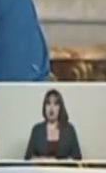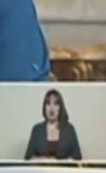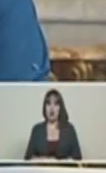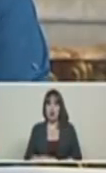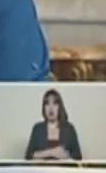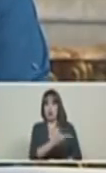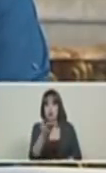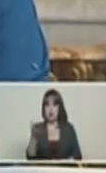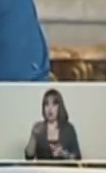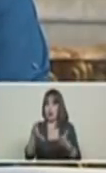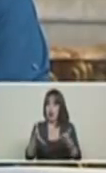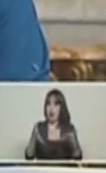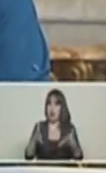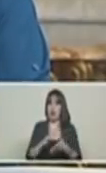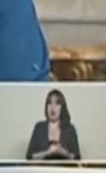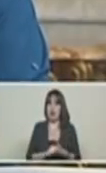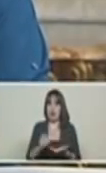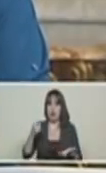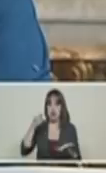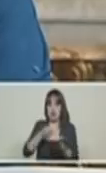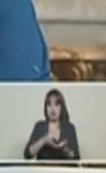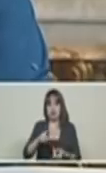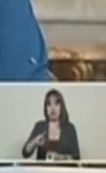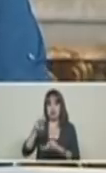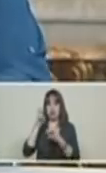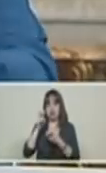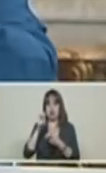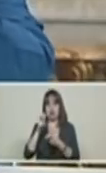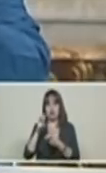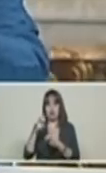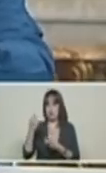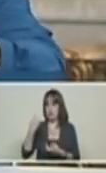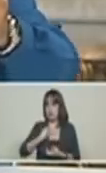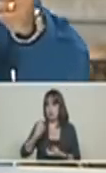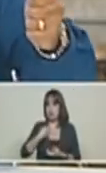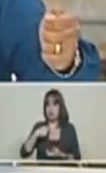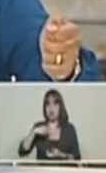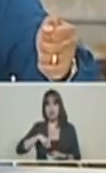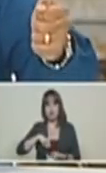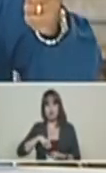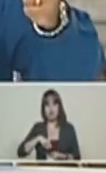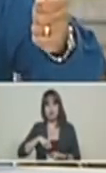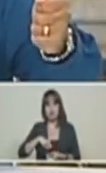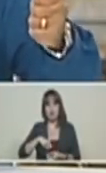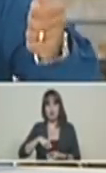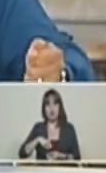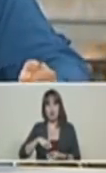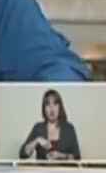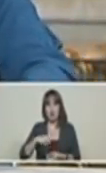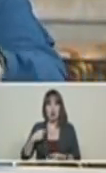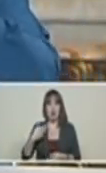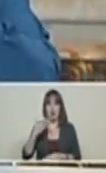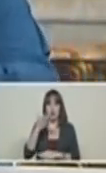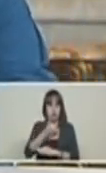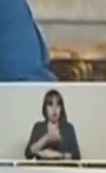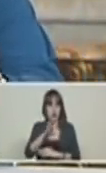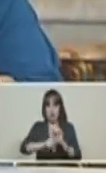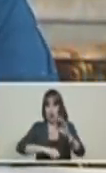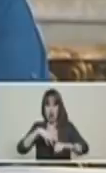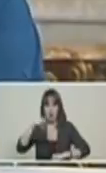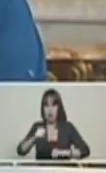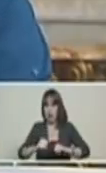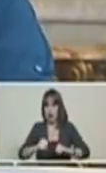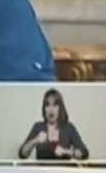Si usted gana un dinero por su salario y ese salario le vale para salir a la calle, ganamos